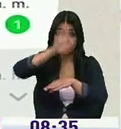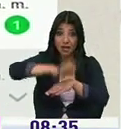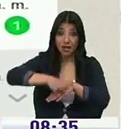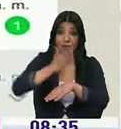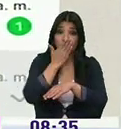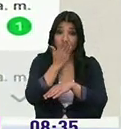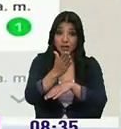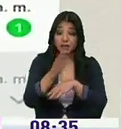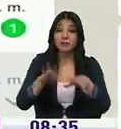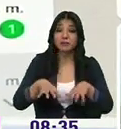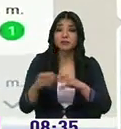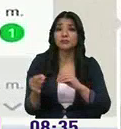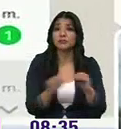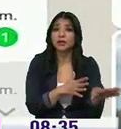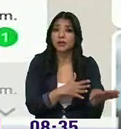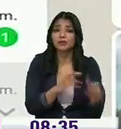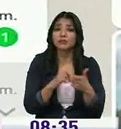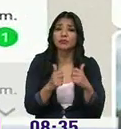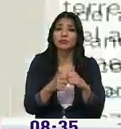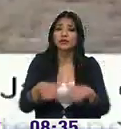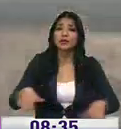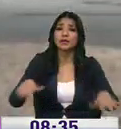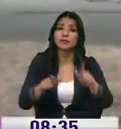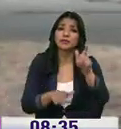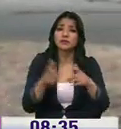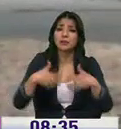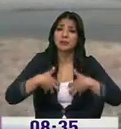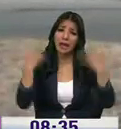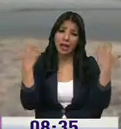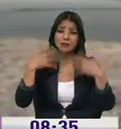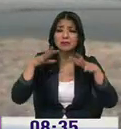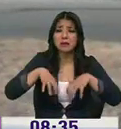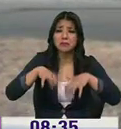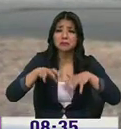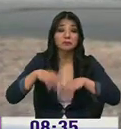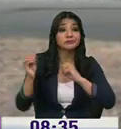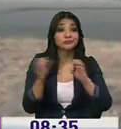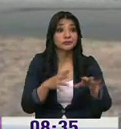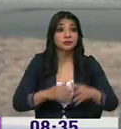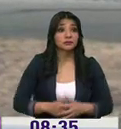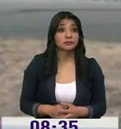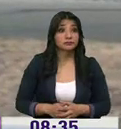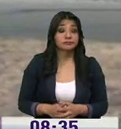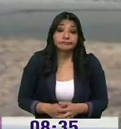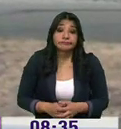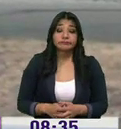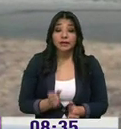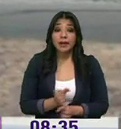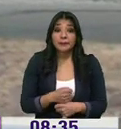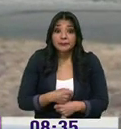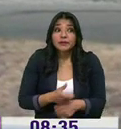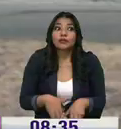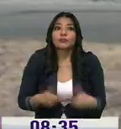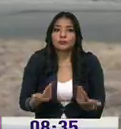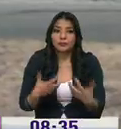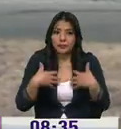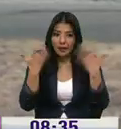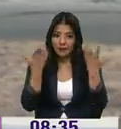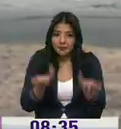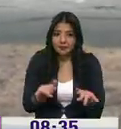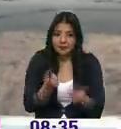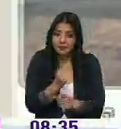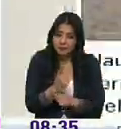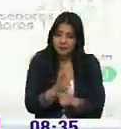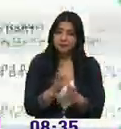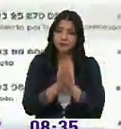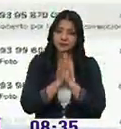quedado abandonados, causando inconvenientes a los transeúntes. Peluditos que les dejaron botados, claro, muertos de hambre, vean ustedes. Así que por favor,